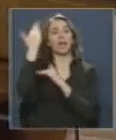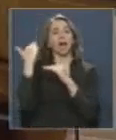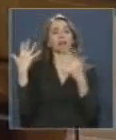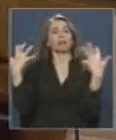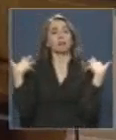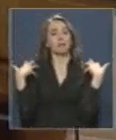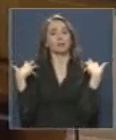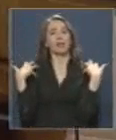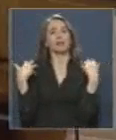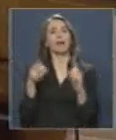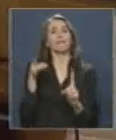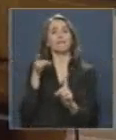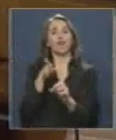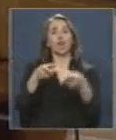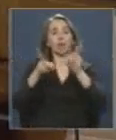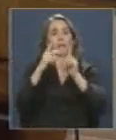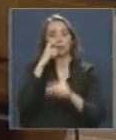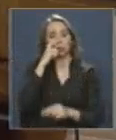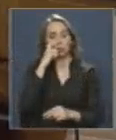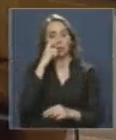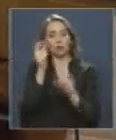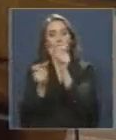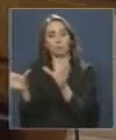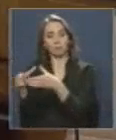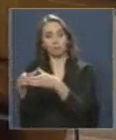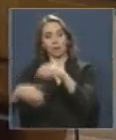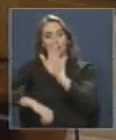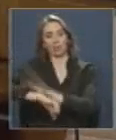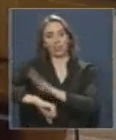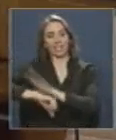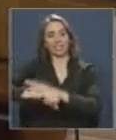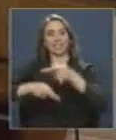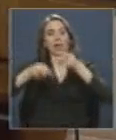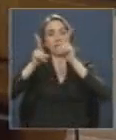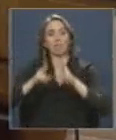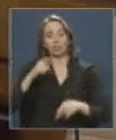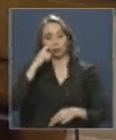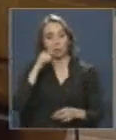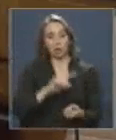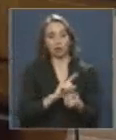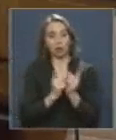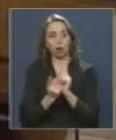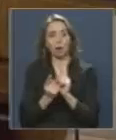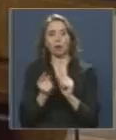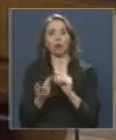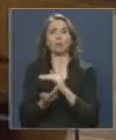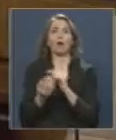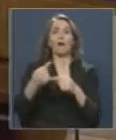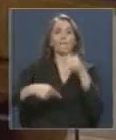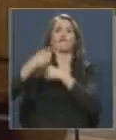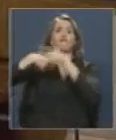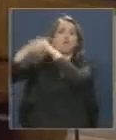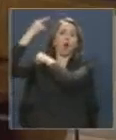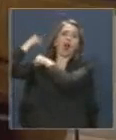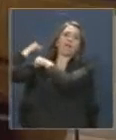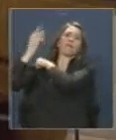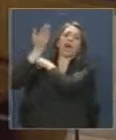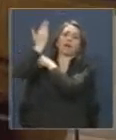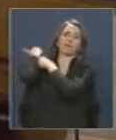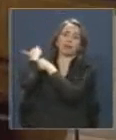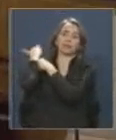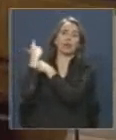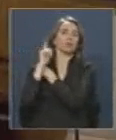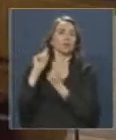humanos. La derecha en tema de derechos humanos tiene un comportamiento cada vez más retrógrado en vez de